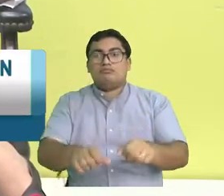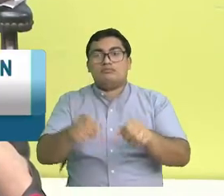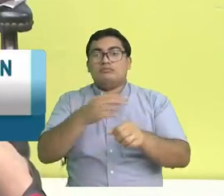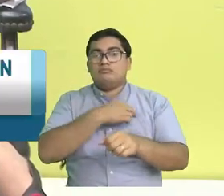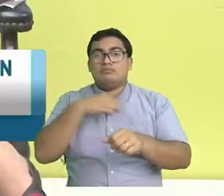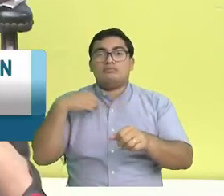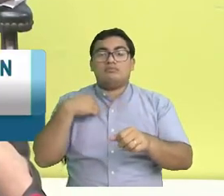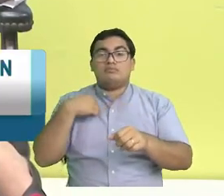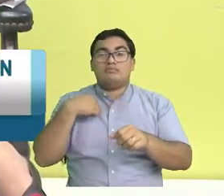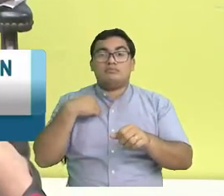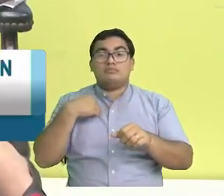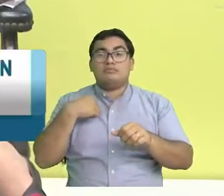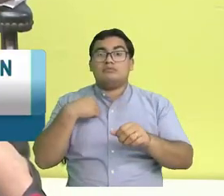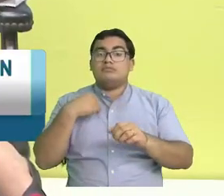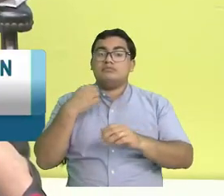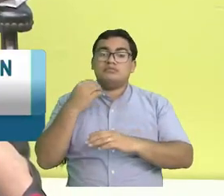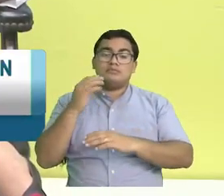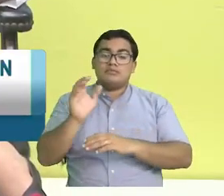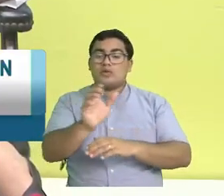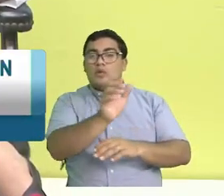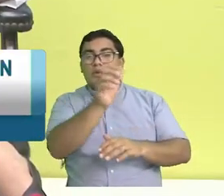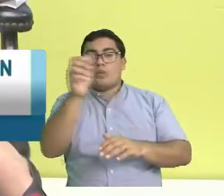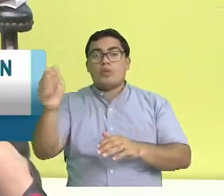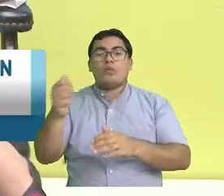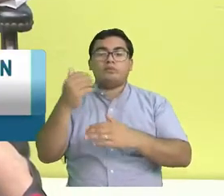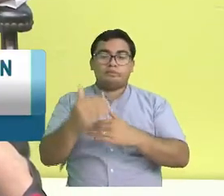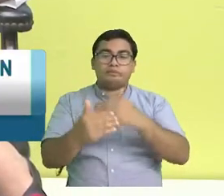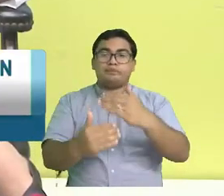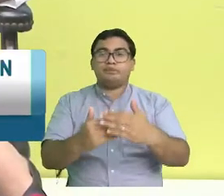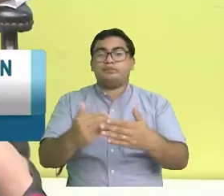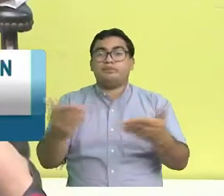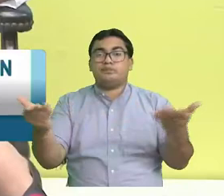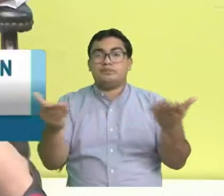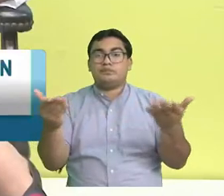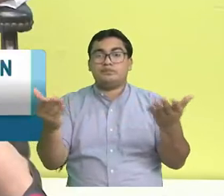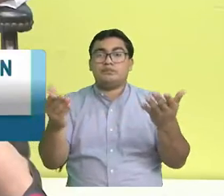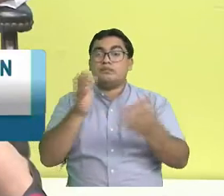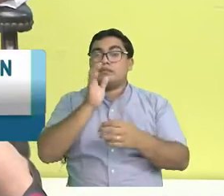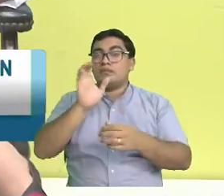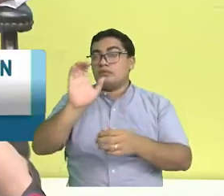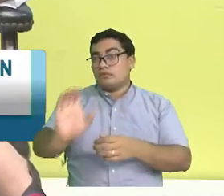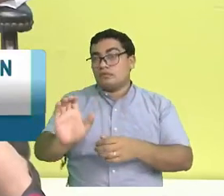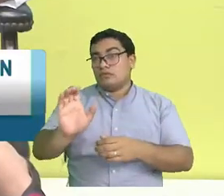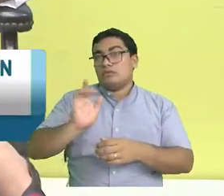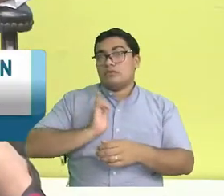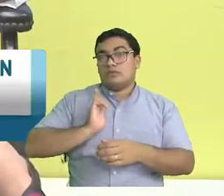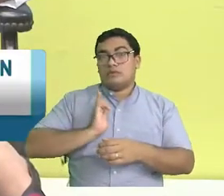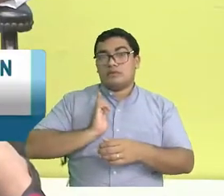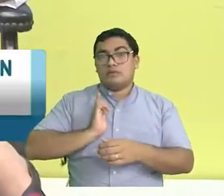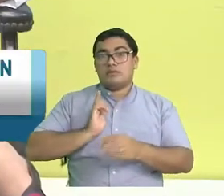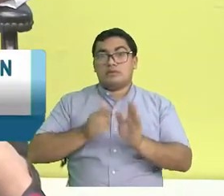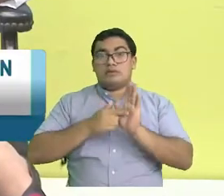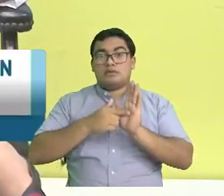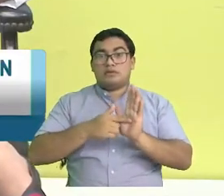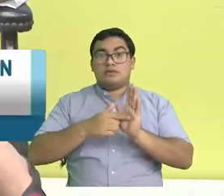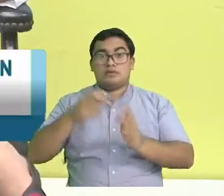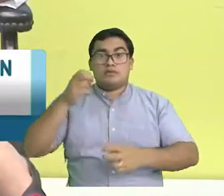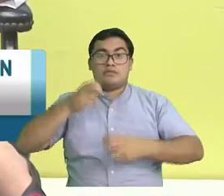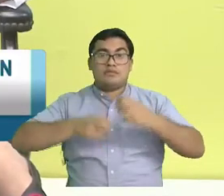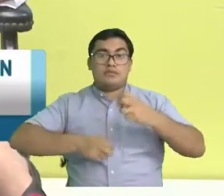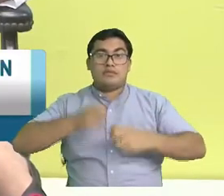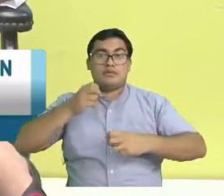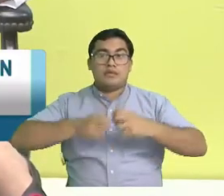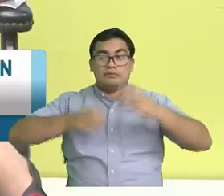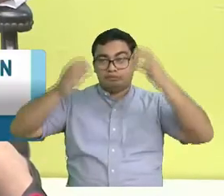Ya otra cosa que nosotros vamos avanzando en el diagnóstico, si todo sale bien, es descartar que el niño tenga un problema estructural